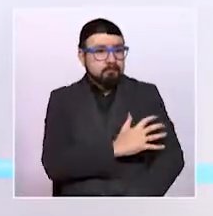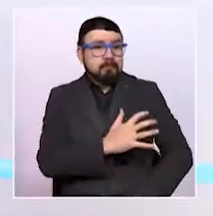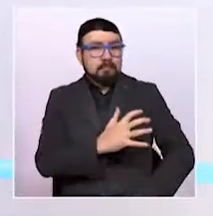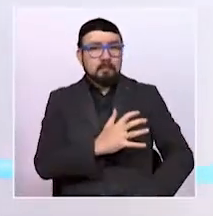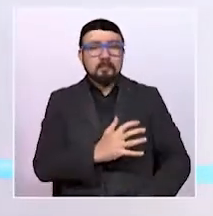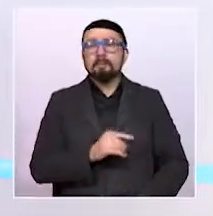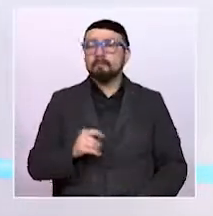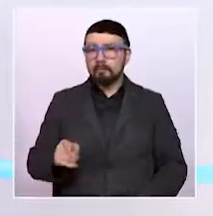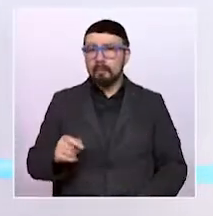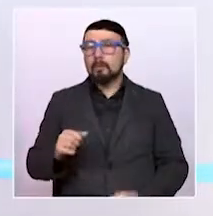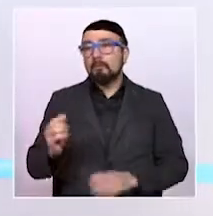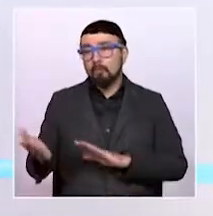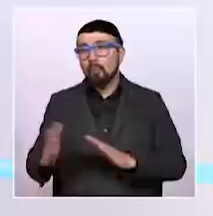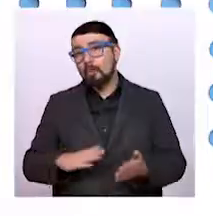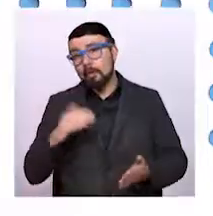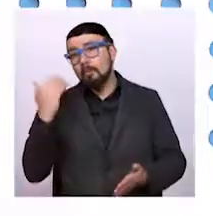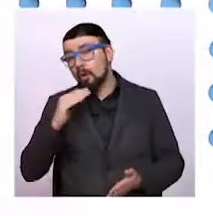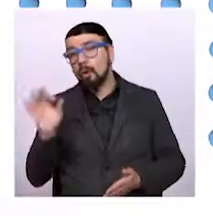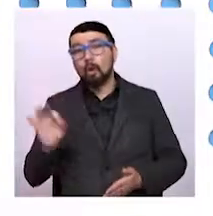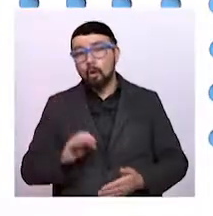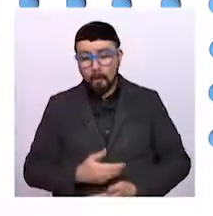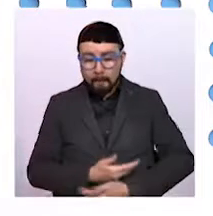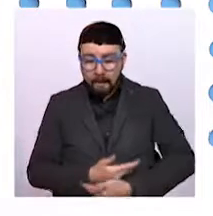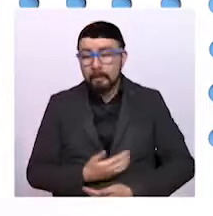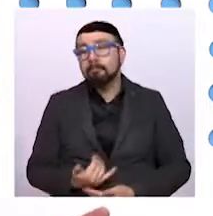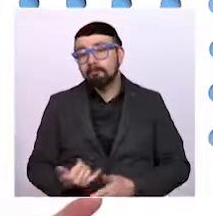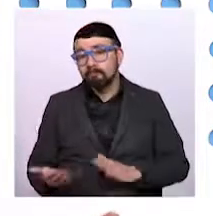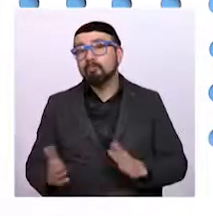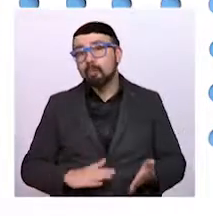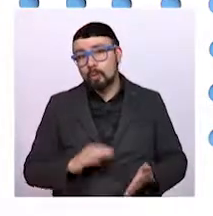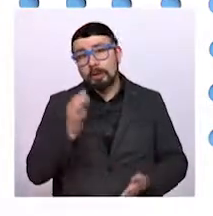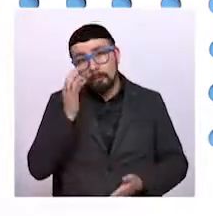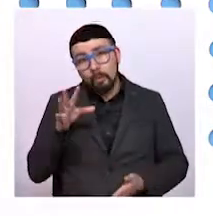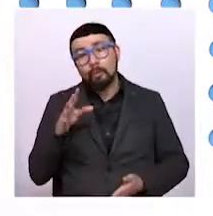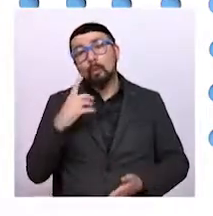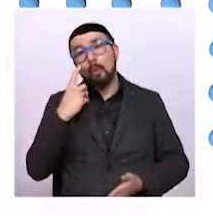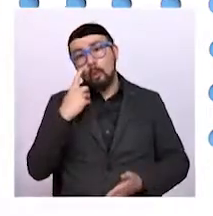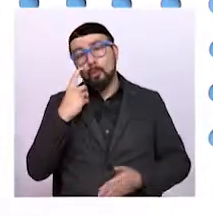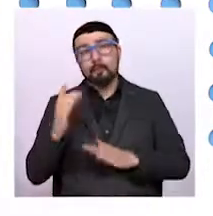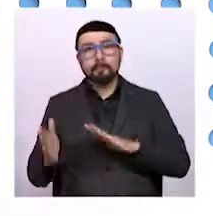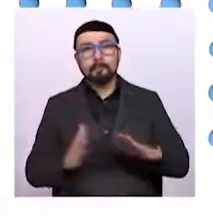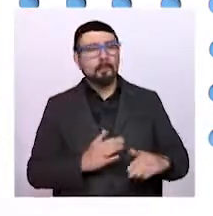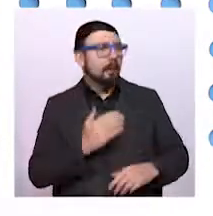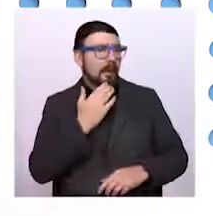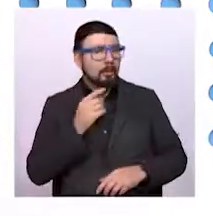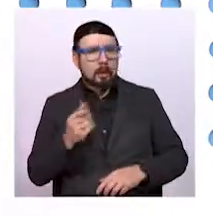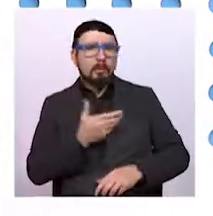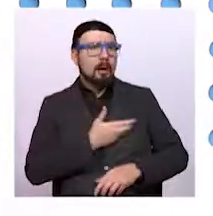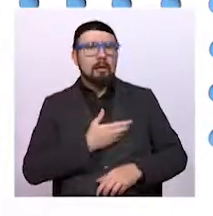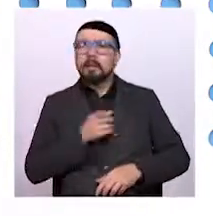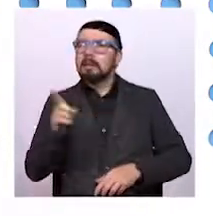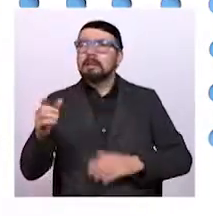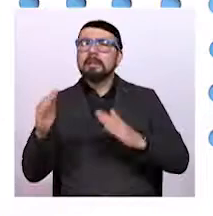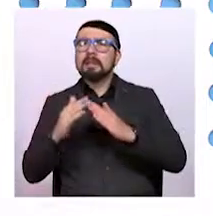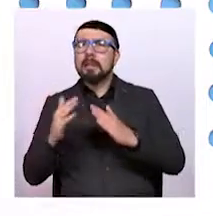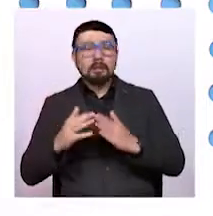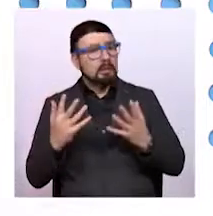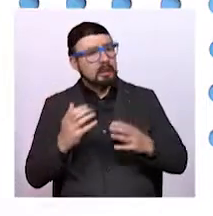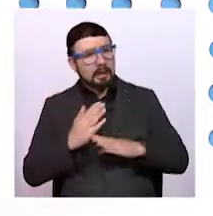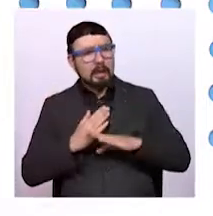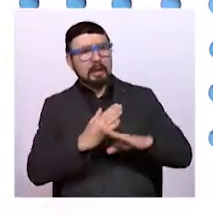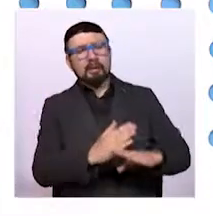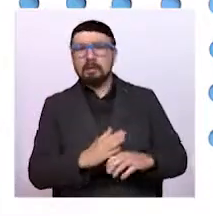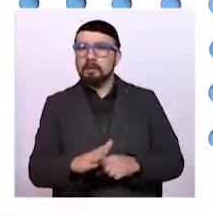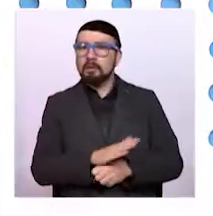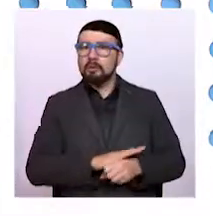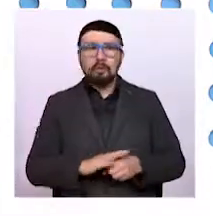matar a la madre o al bebé digamos que una madre que está en su casa y quiere prevenir este tipo de situación que